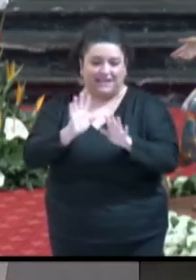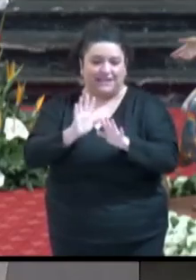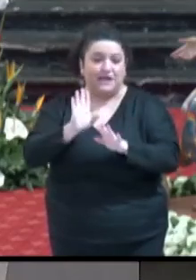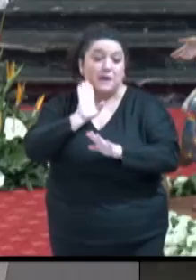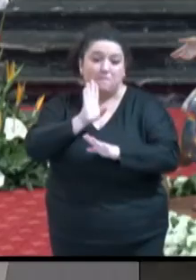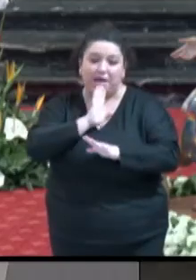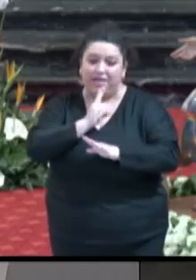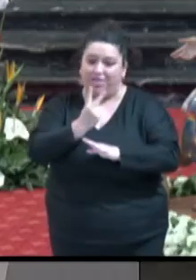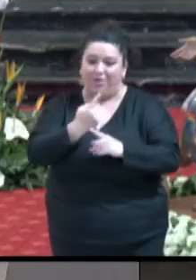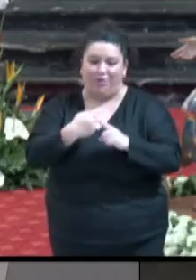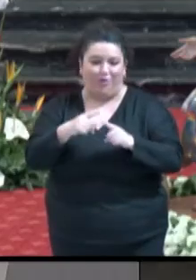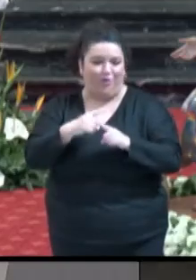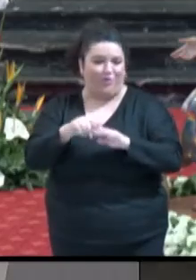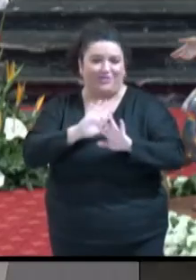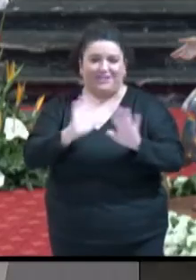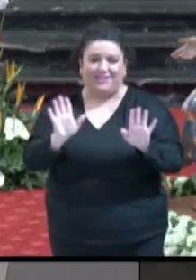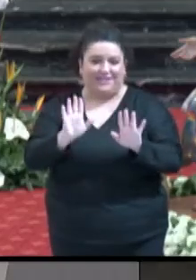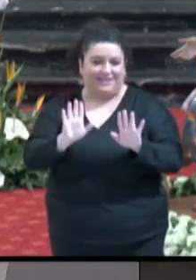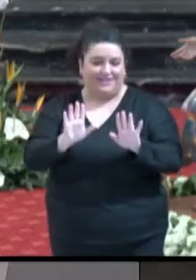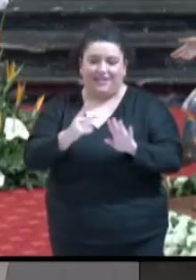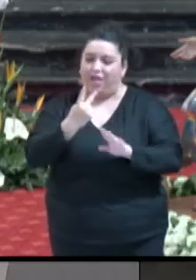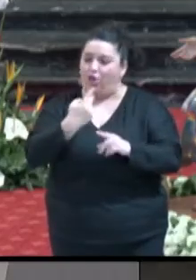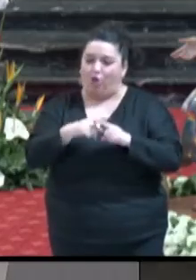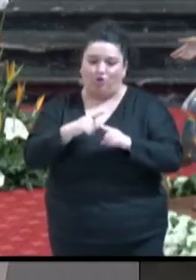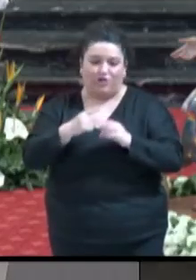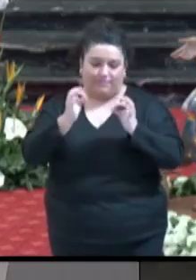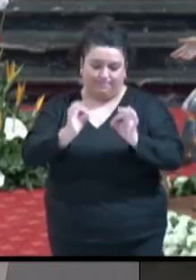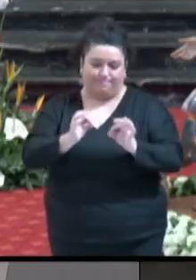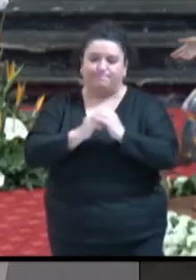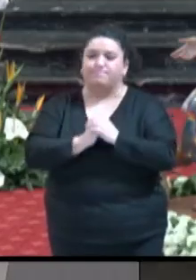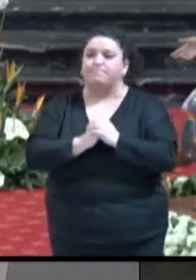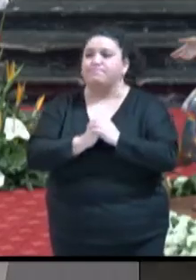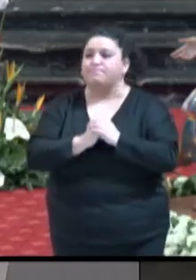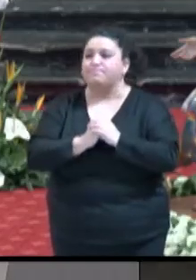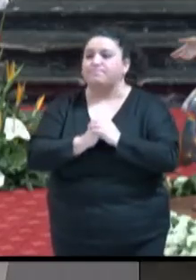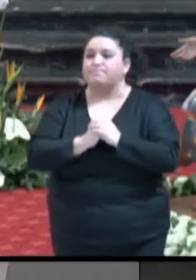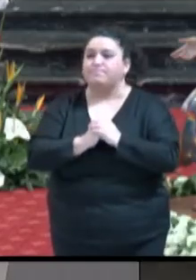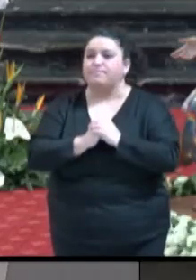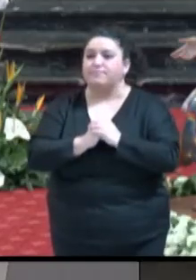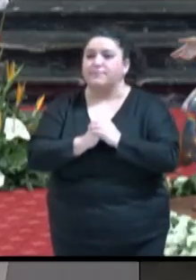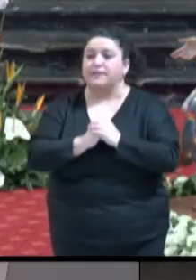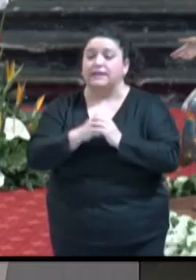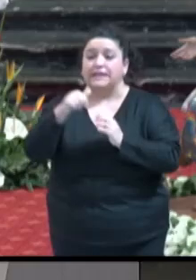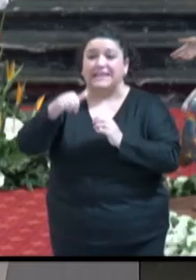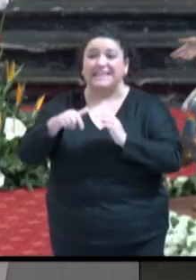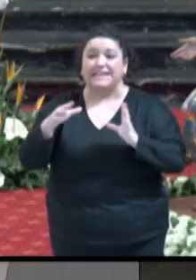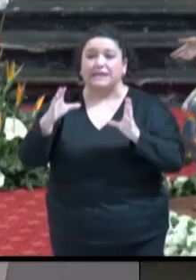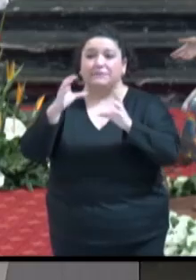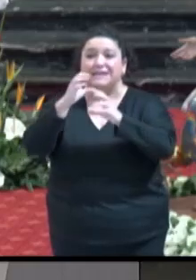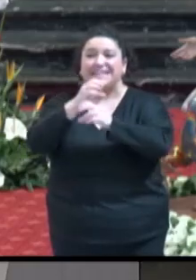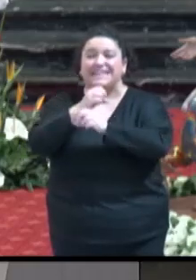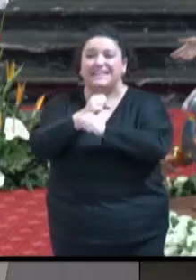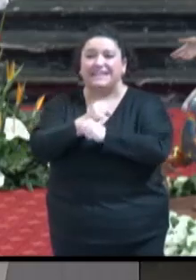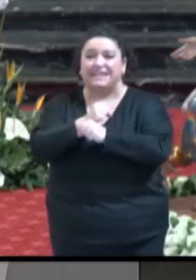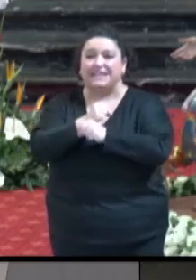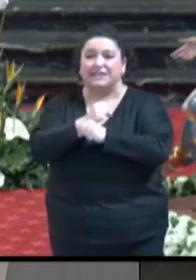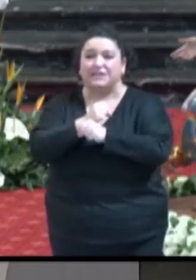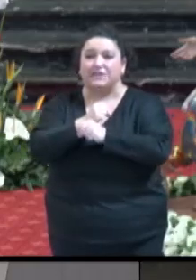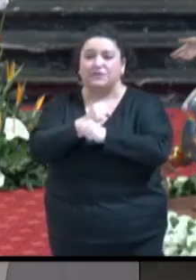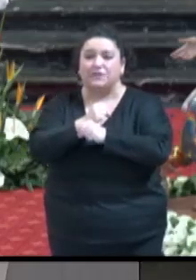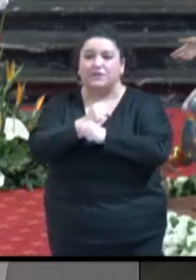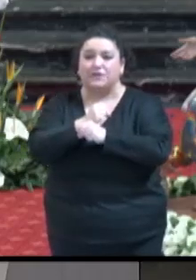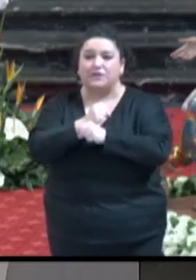madre sin dejar de ser virgen y este misterio viene para